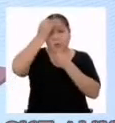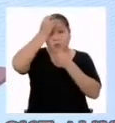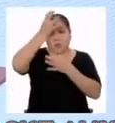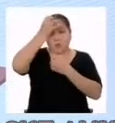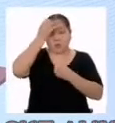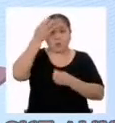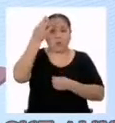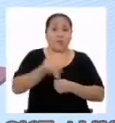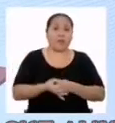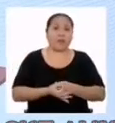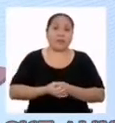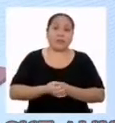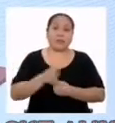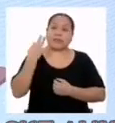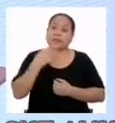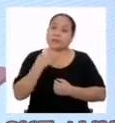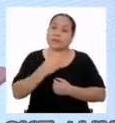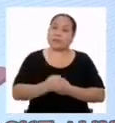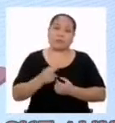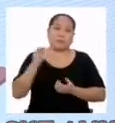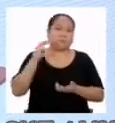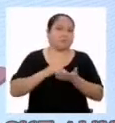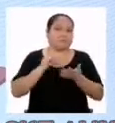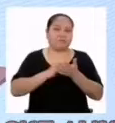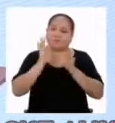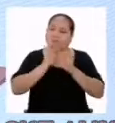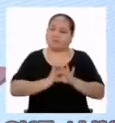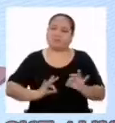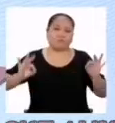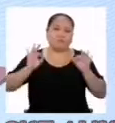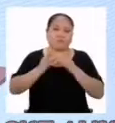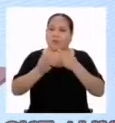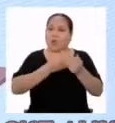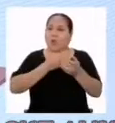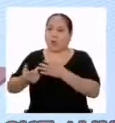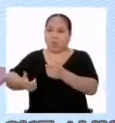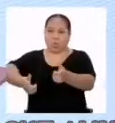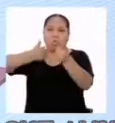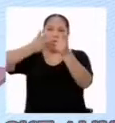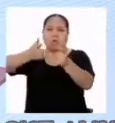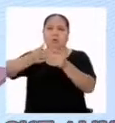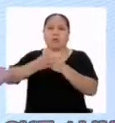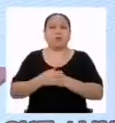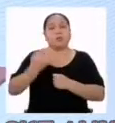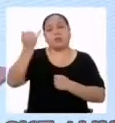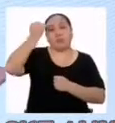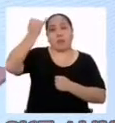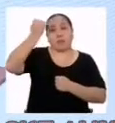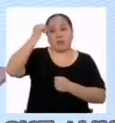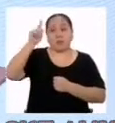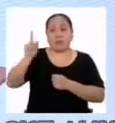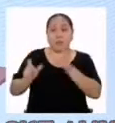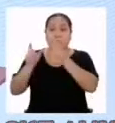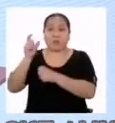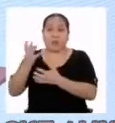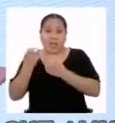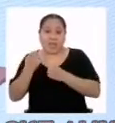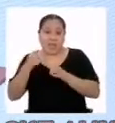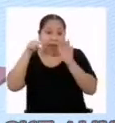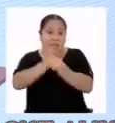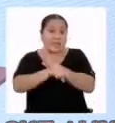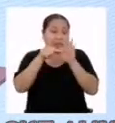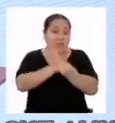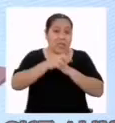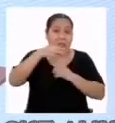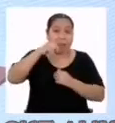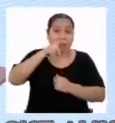verdad siempre serán más poderosas que cualquier arma. E imagino que los que quisieron matar a Malala hoy